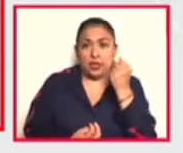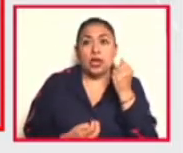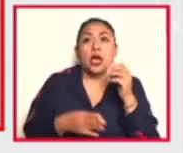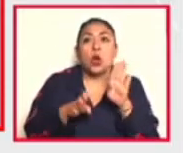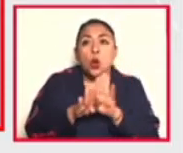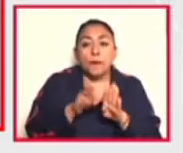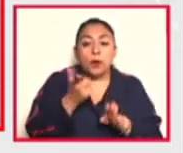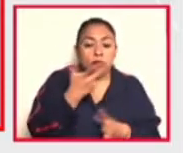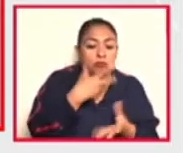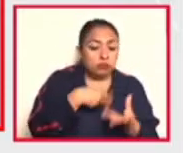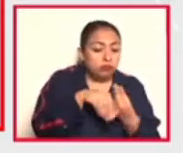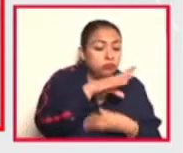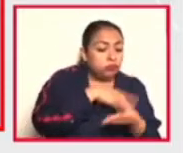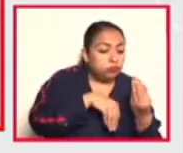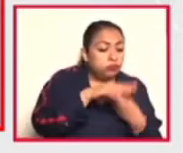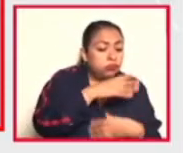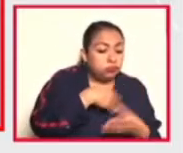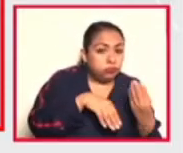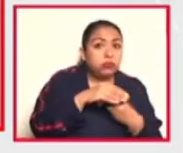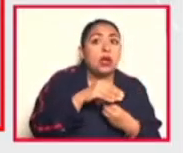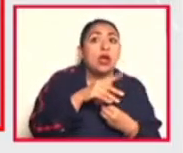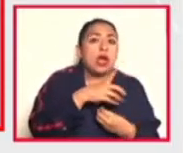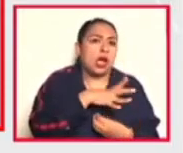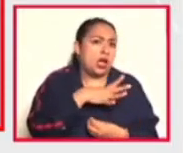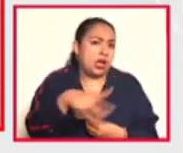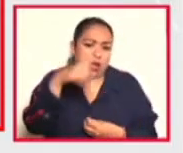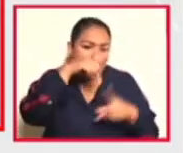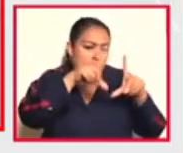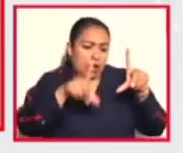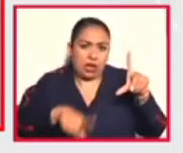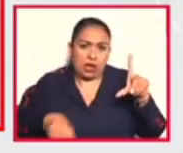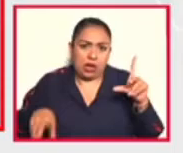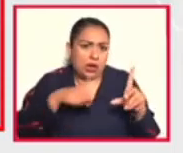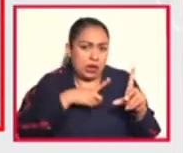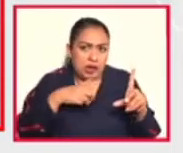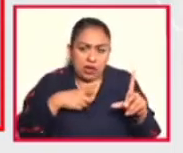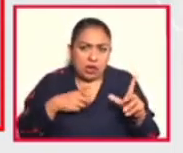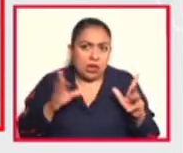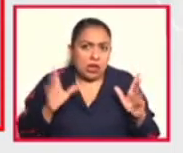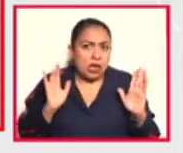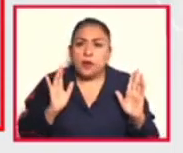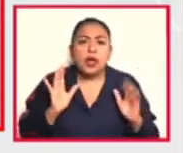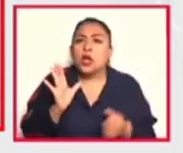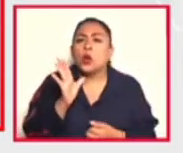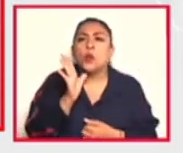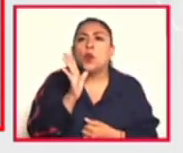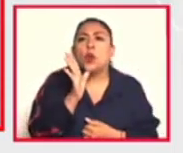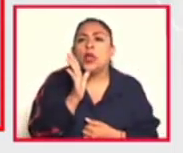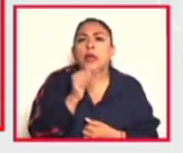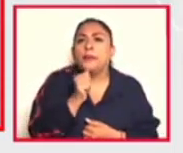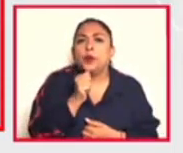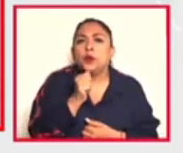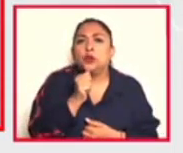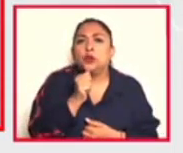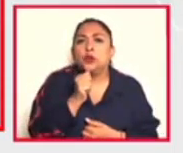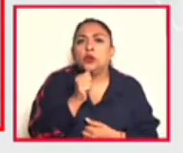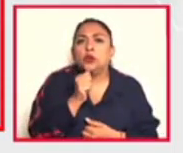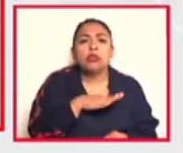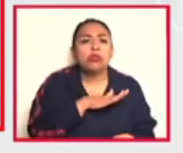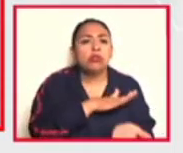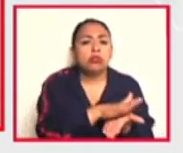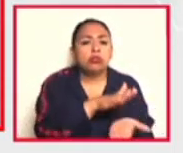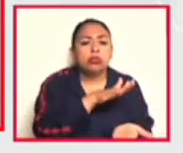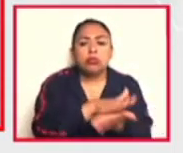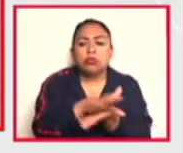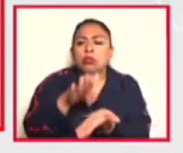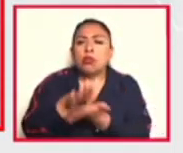recurso hídrico general para el país, que es, no podemos agotar nuestros acuíferos,